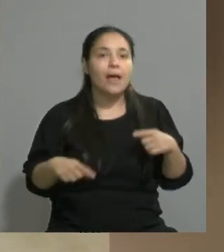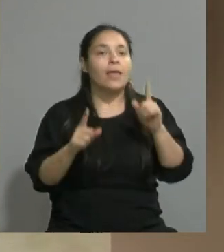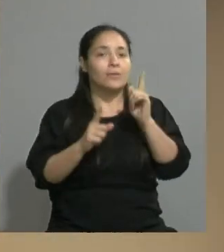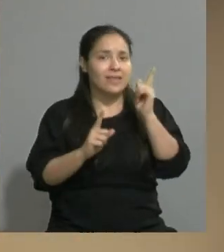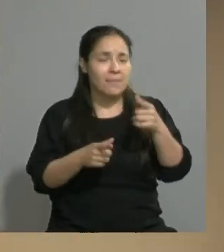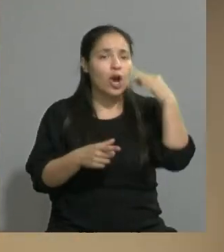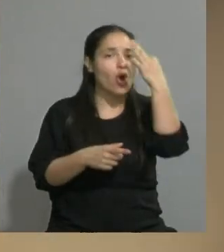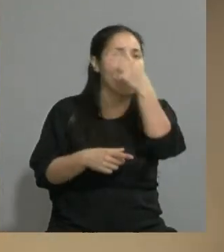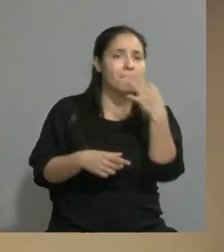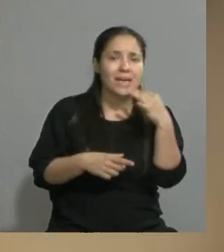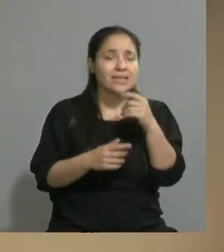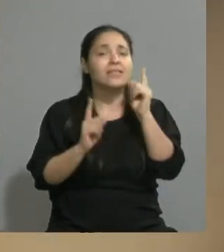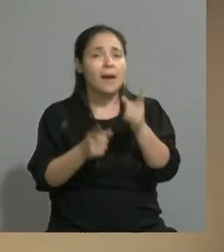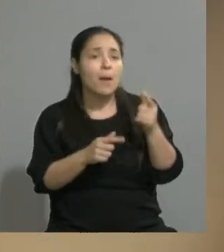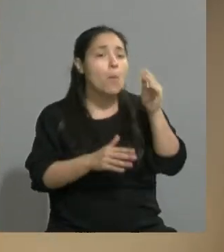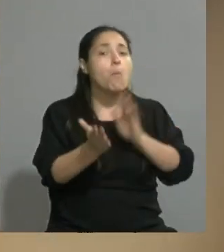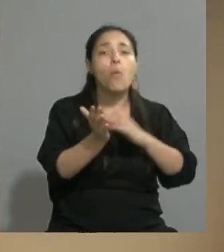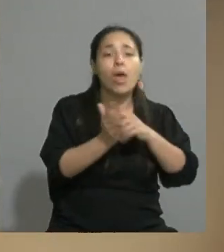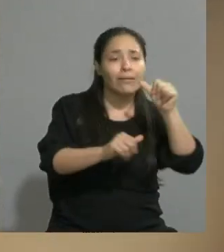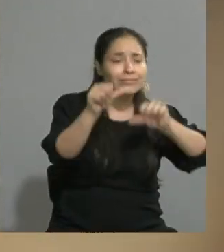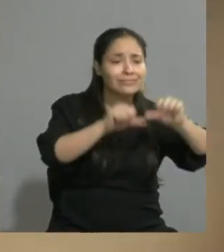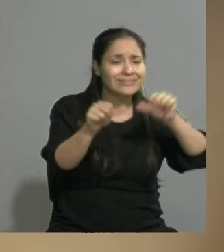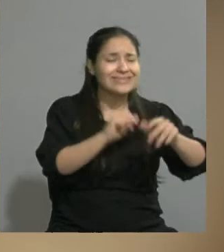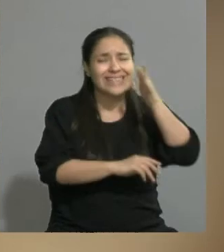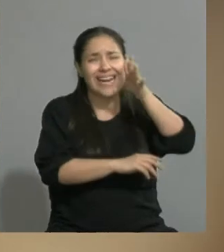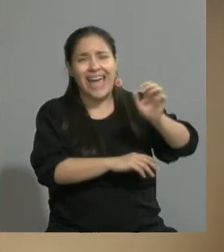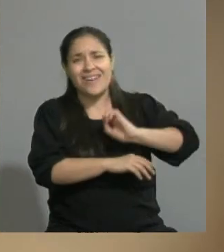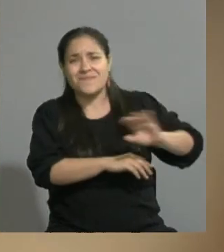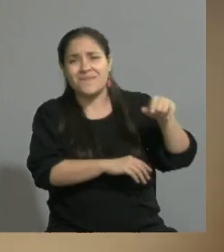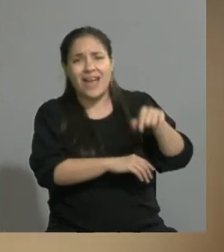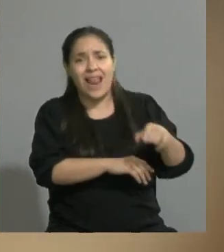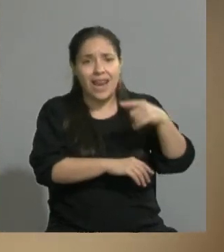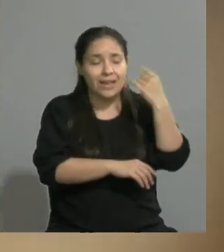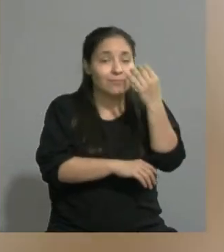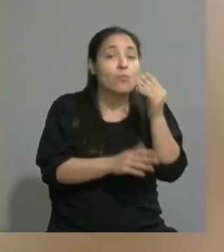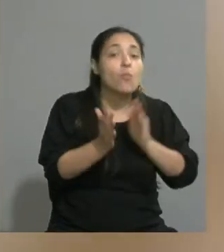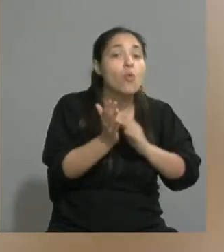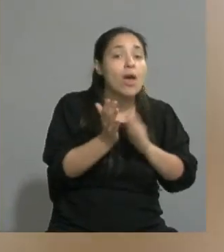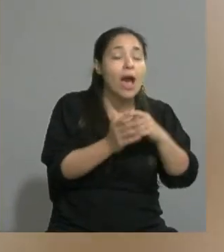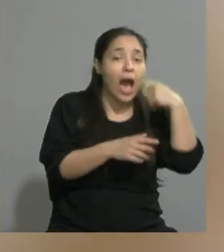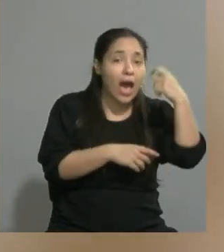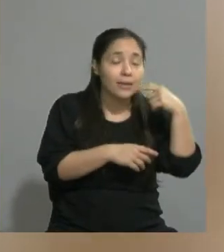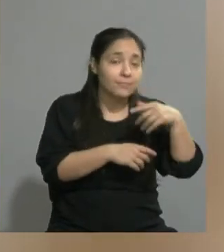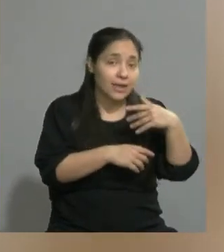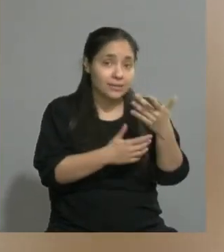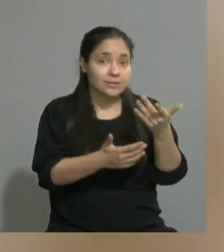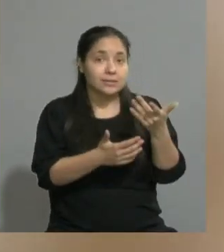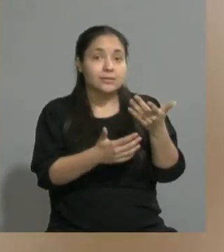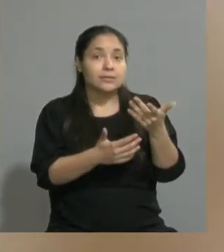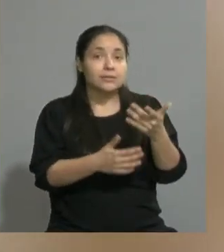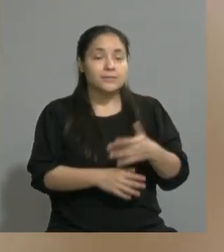cosméticas, la experimentación, quieren atrocidad más grande que la experimentación con animales, lo que está